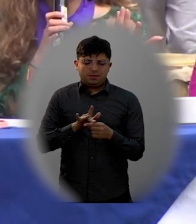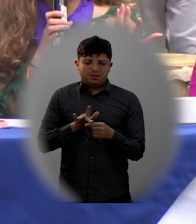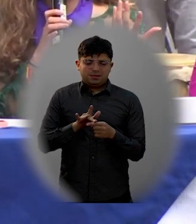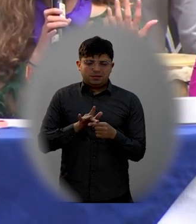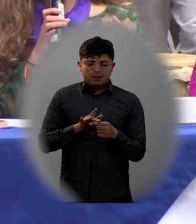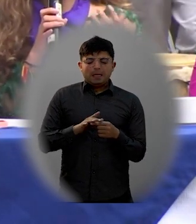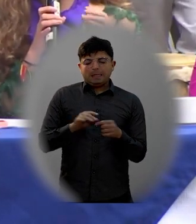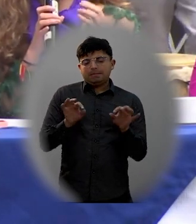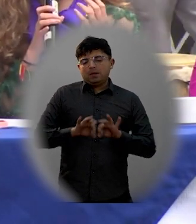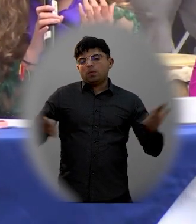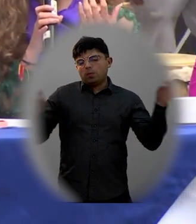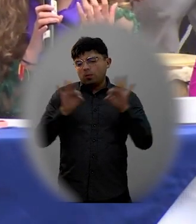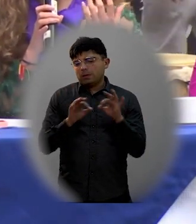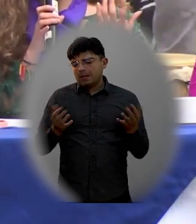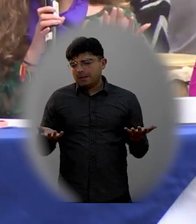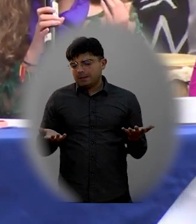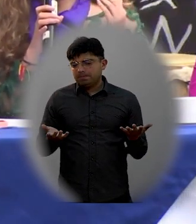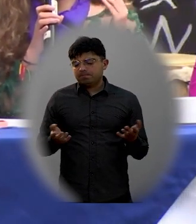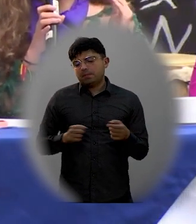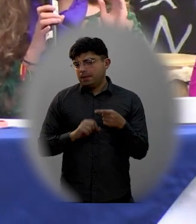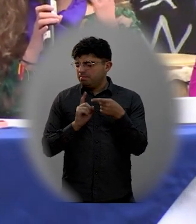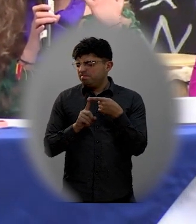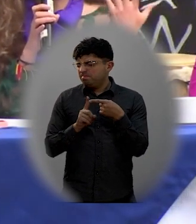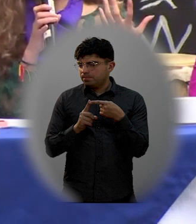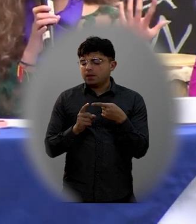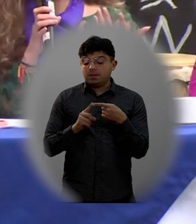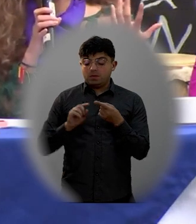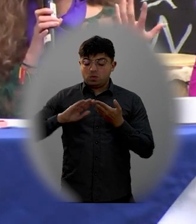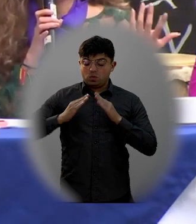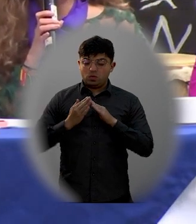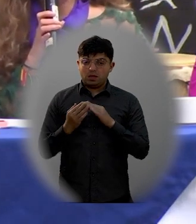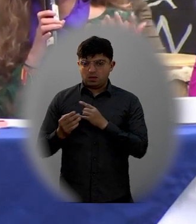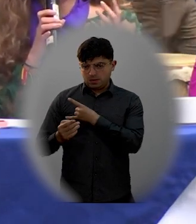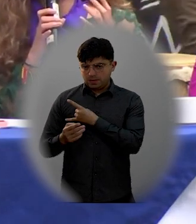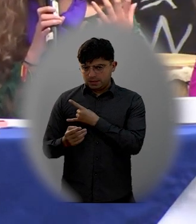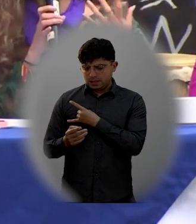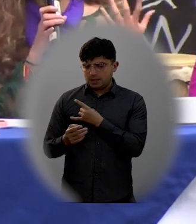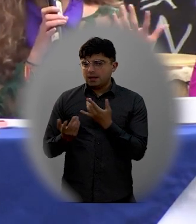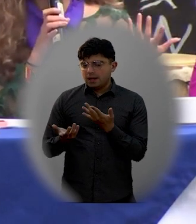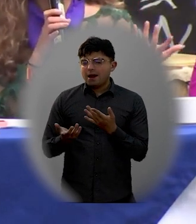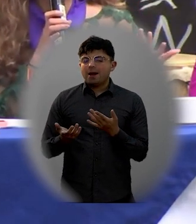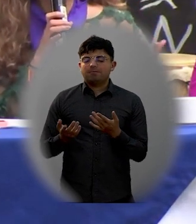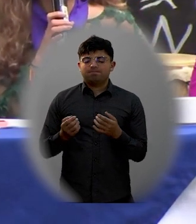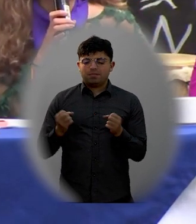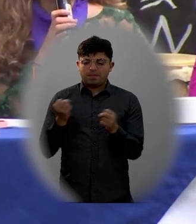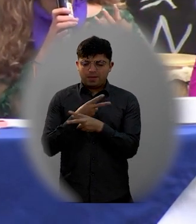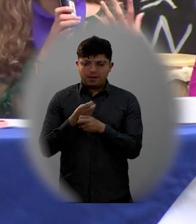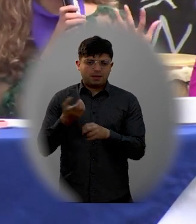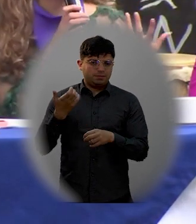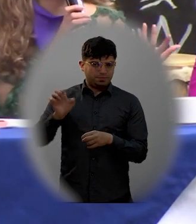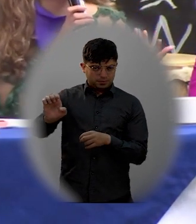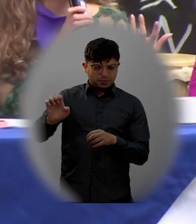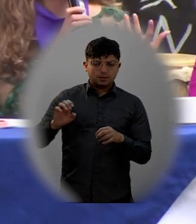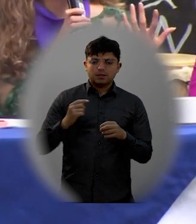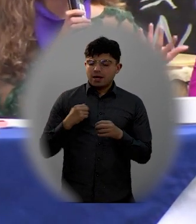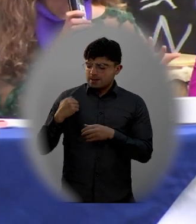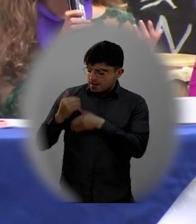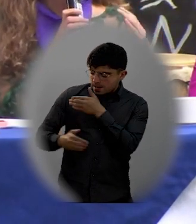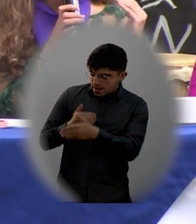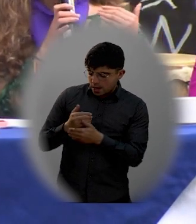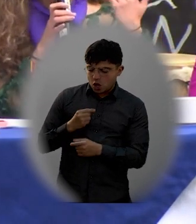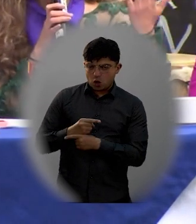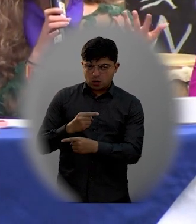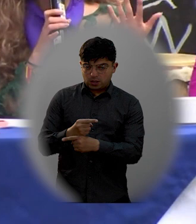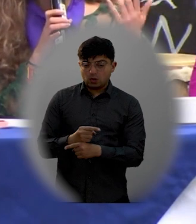importante eso, uno como comunidad universitaria para prevenir violencias y para tramitarlas de la manera